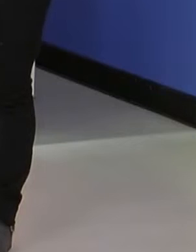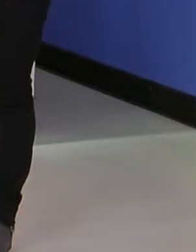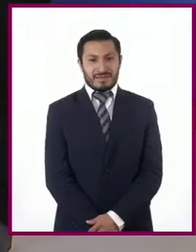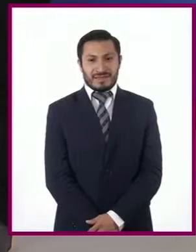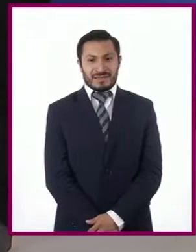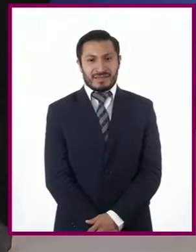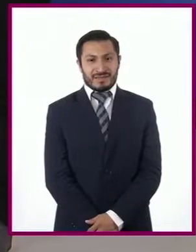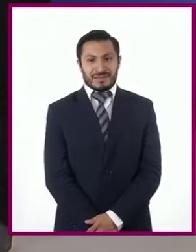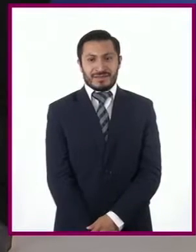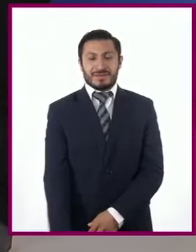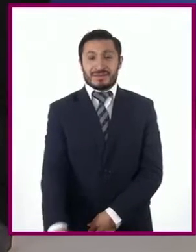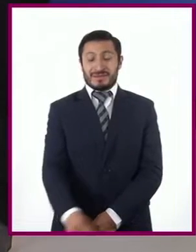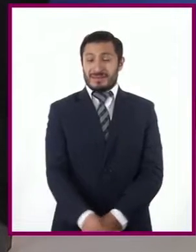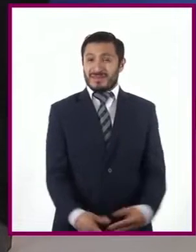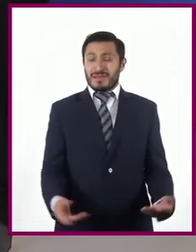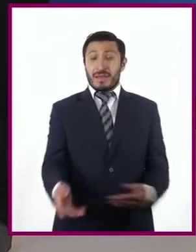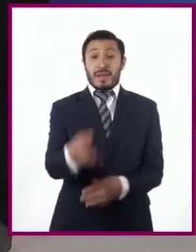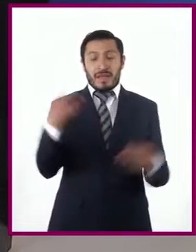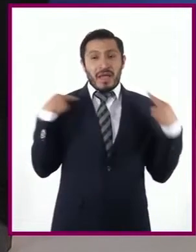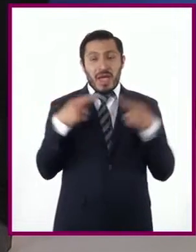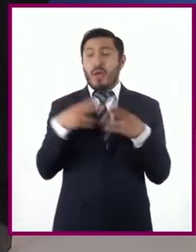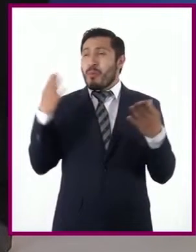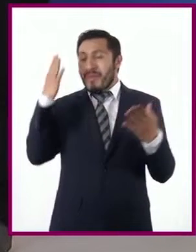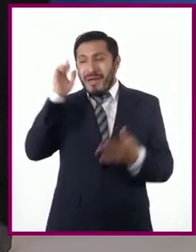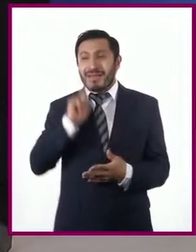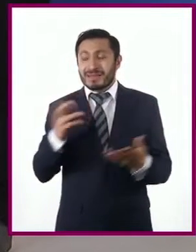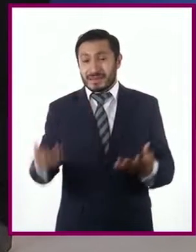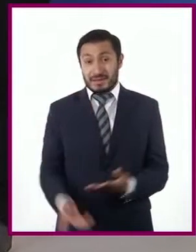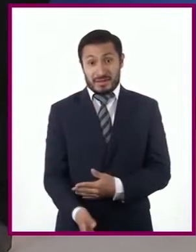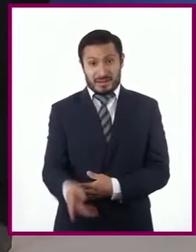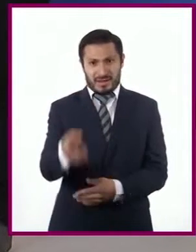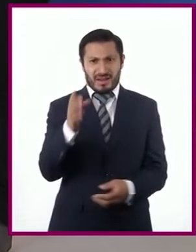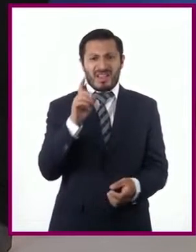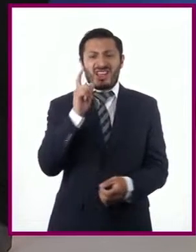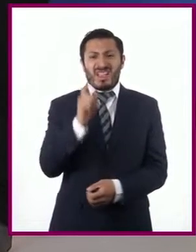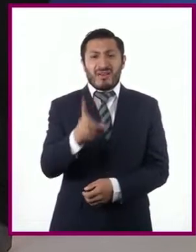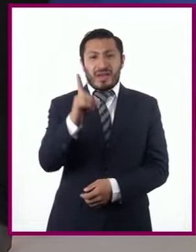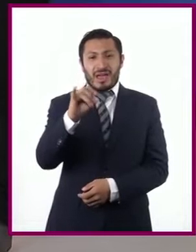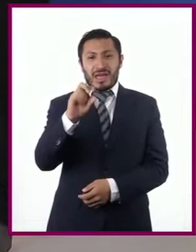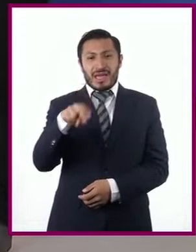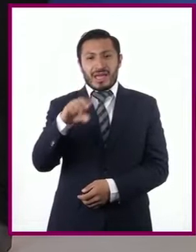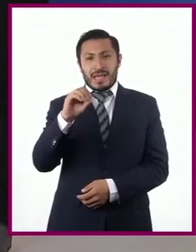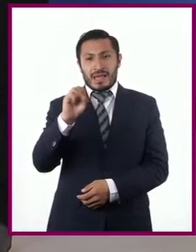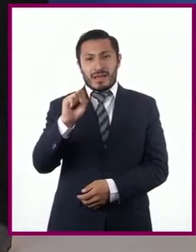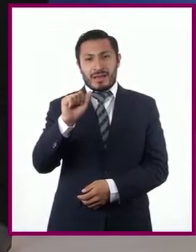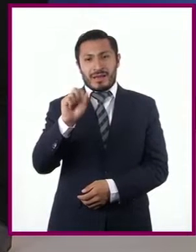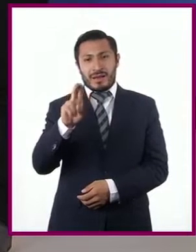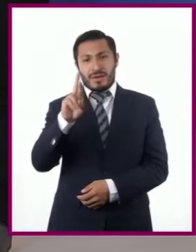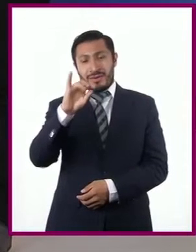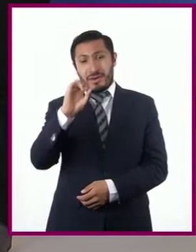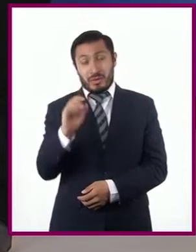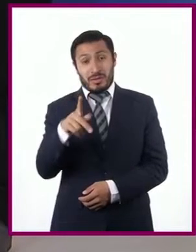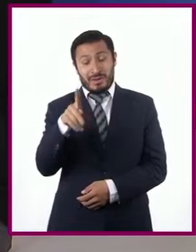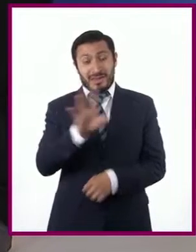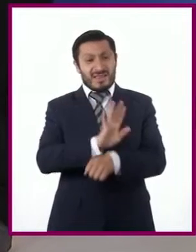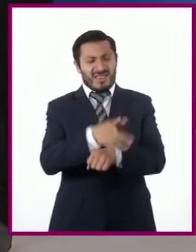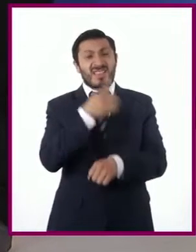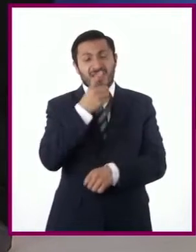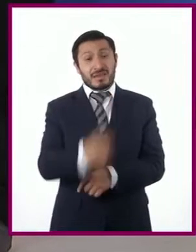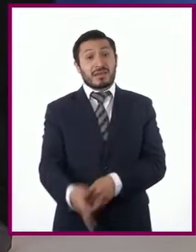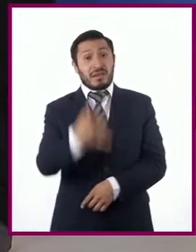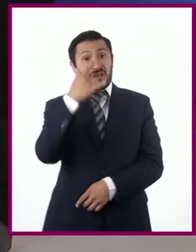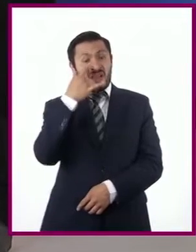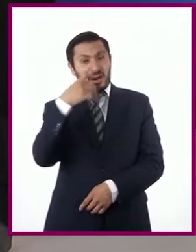¿Dinosaurio? Maestra, ¿será que realmente emitían ese sonido? Eso nos ha contado el cine, pero ¿será cierto? Habrá